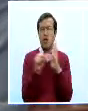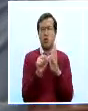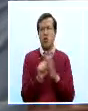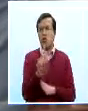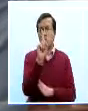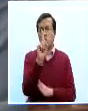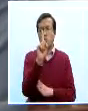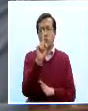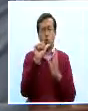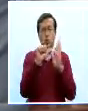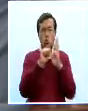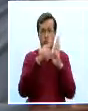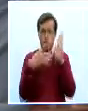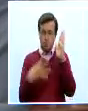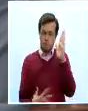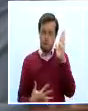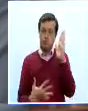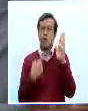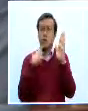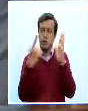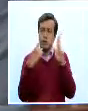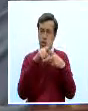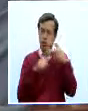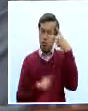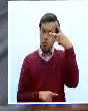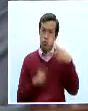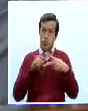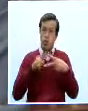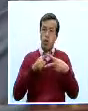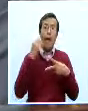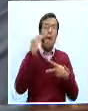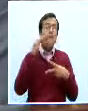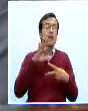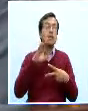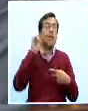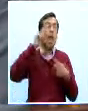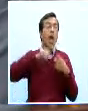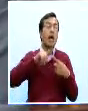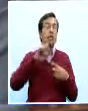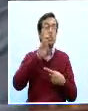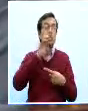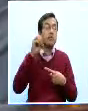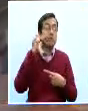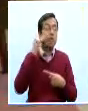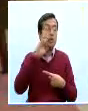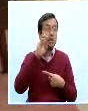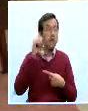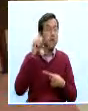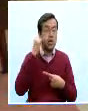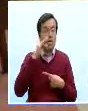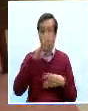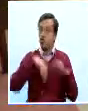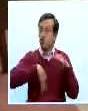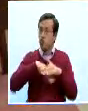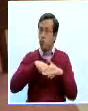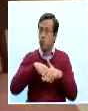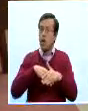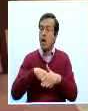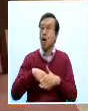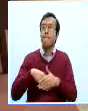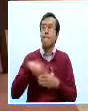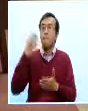dividido en varios ítems establece dos posibilidades un plazo hasta el día 60 o hasta 60 días para beneficiarse del